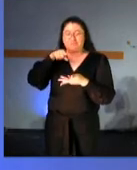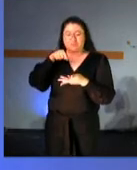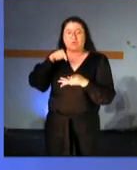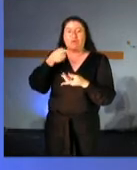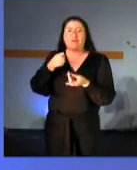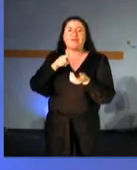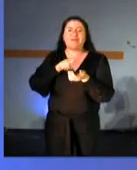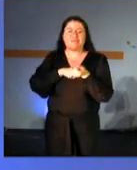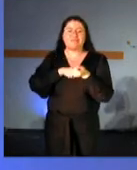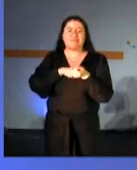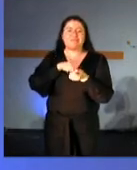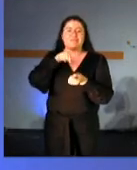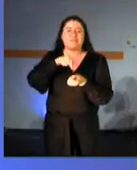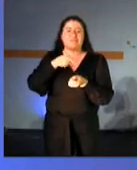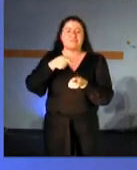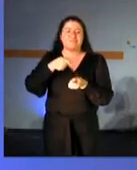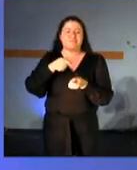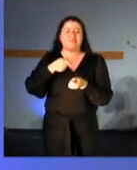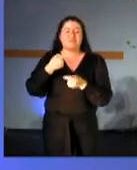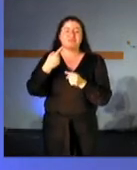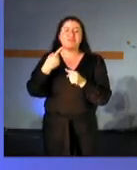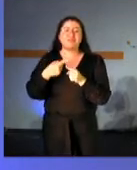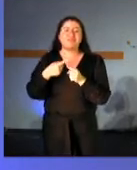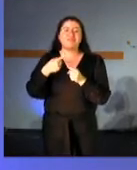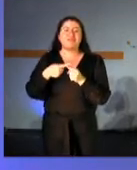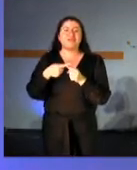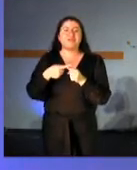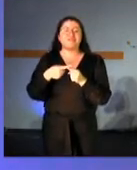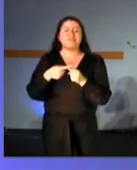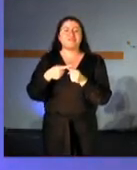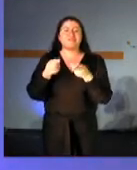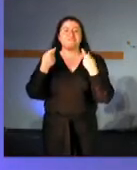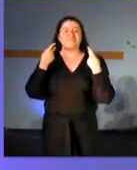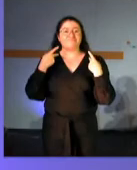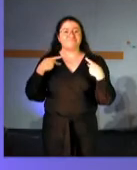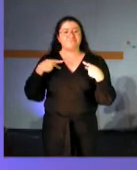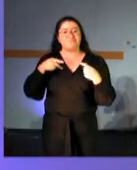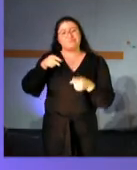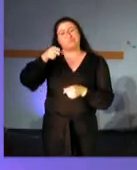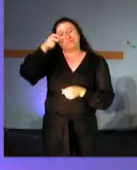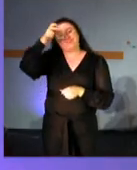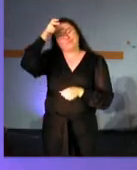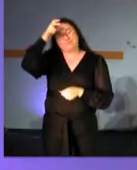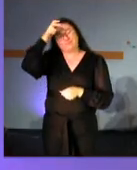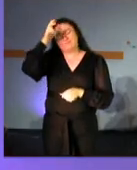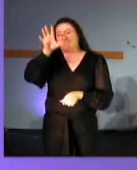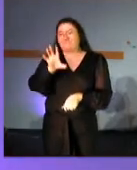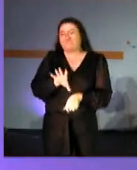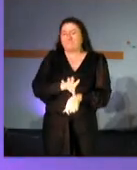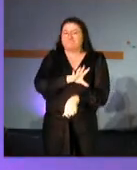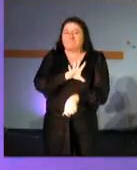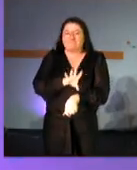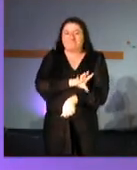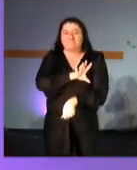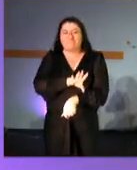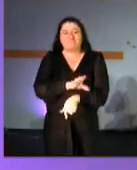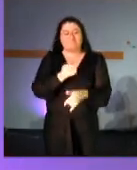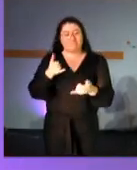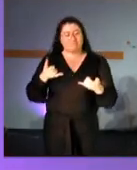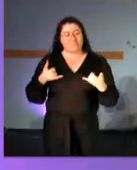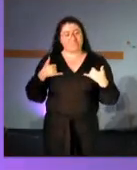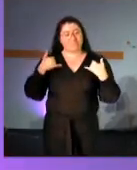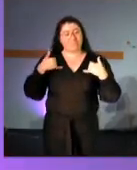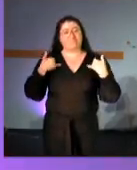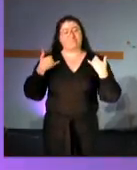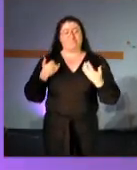medida también en los hombros, en la inteligencia y en la energía de las nuevas generaciones. Y que sabemos